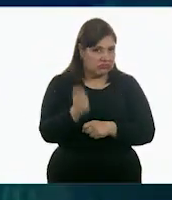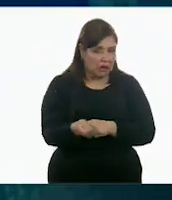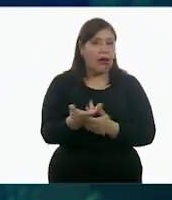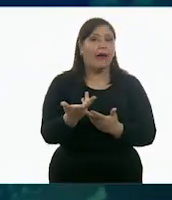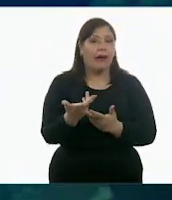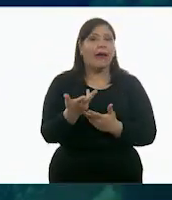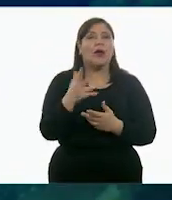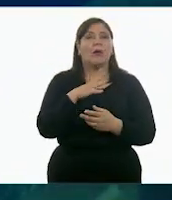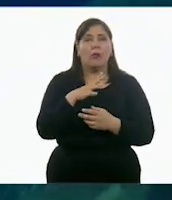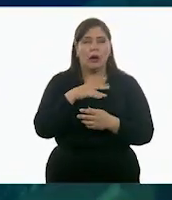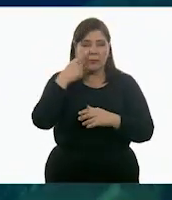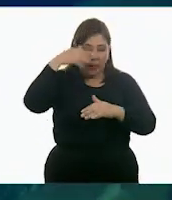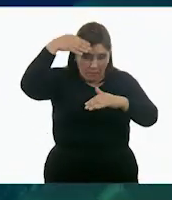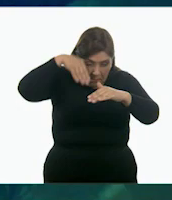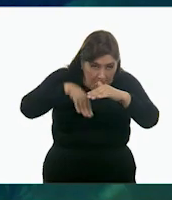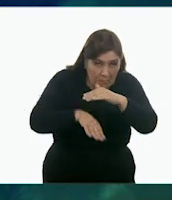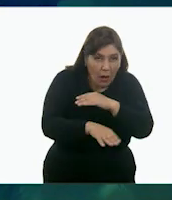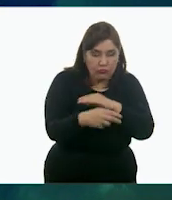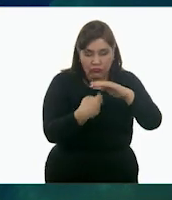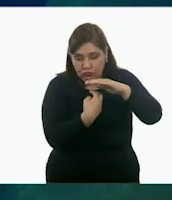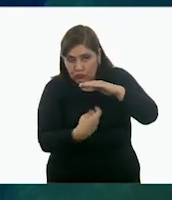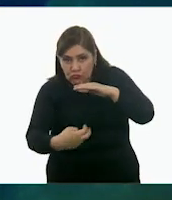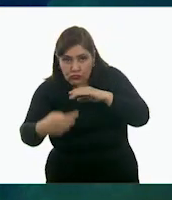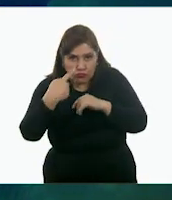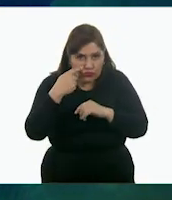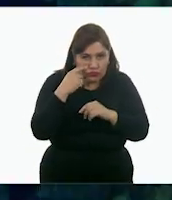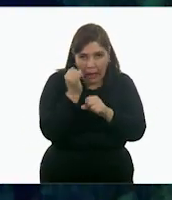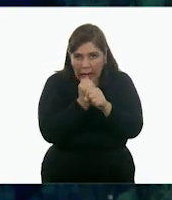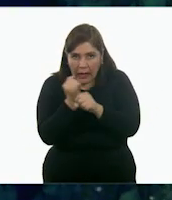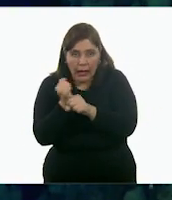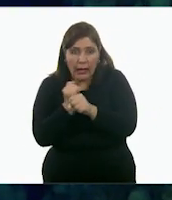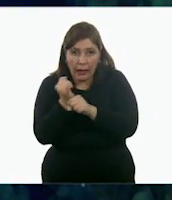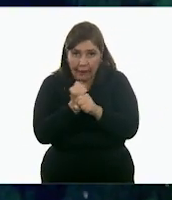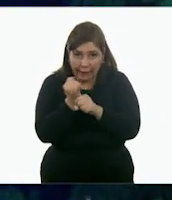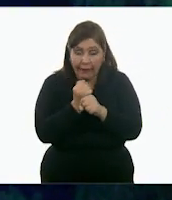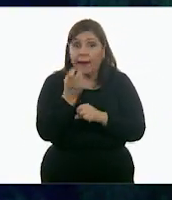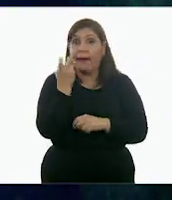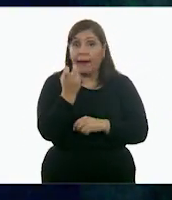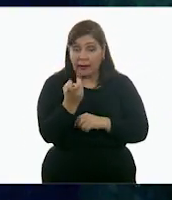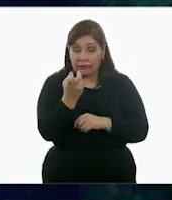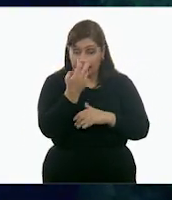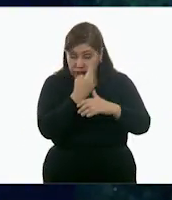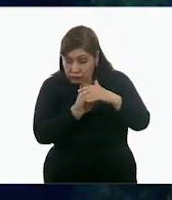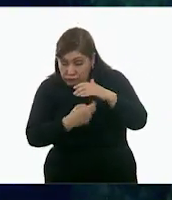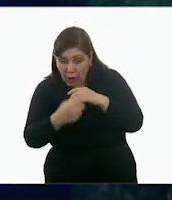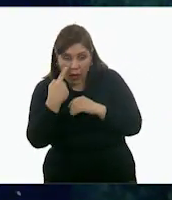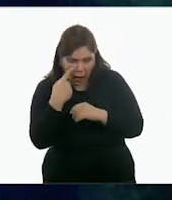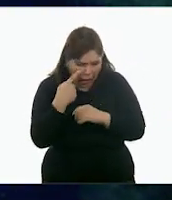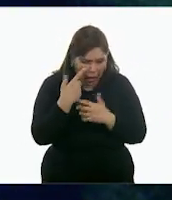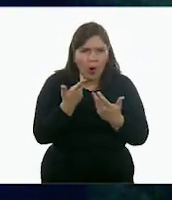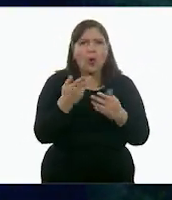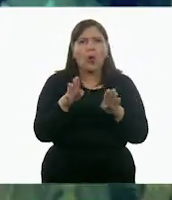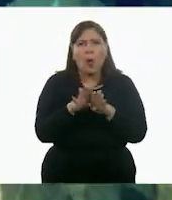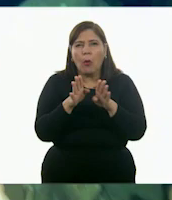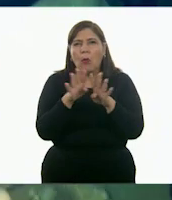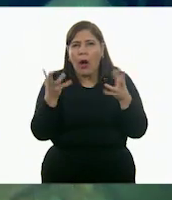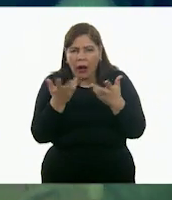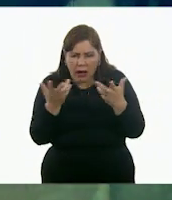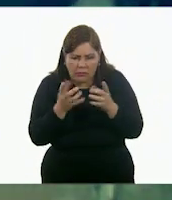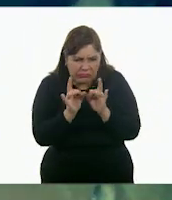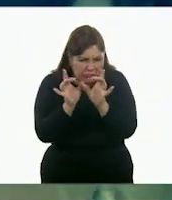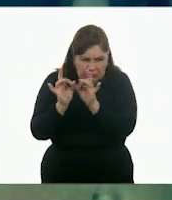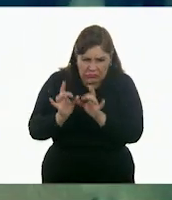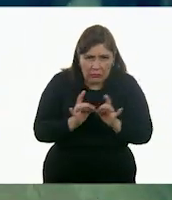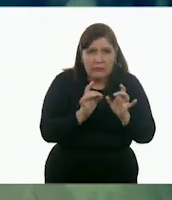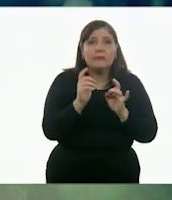de exploración subacuática. Conocer las circunstancias en que se suscitaron permite entender